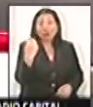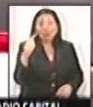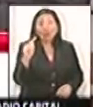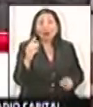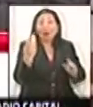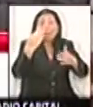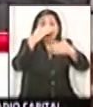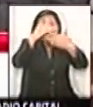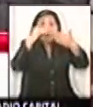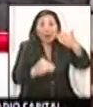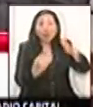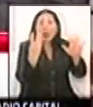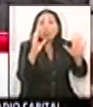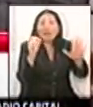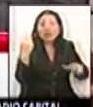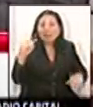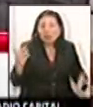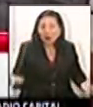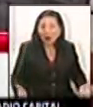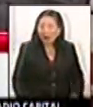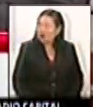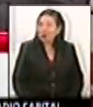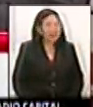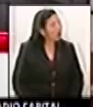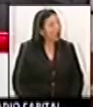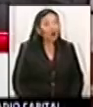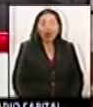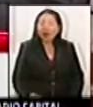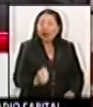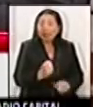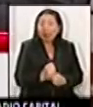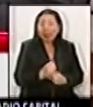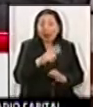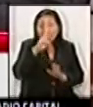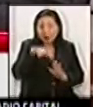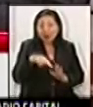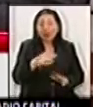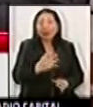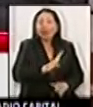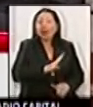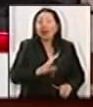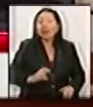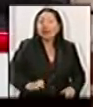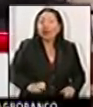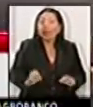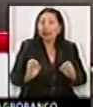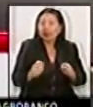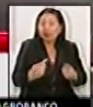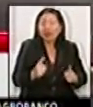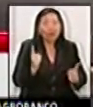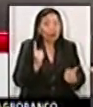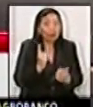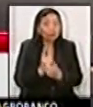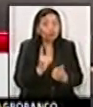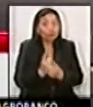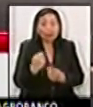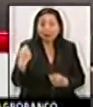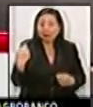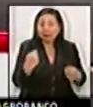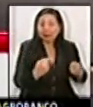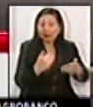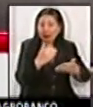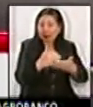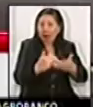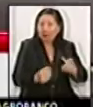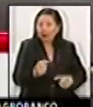a 90 millones. Trabaja Perú es el único programa del Estado que permite directamente inversión en la